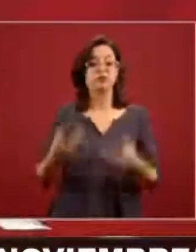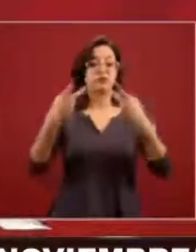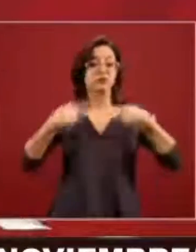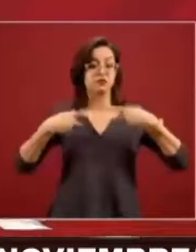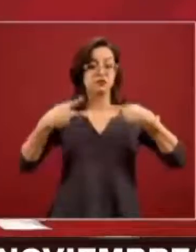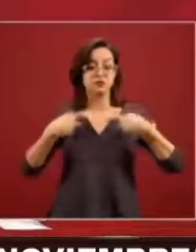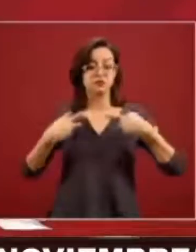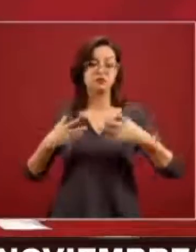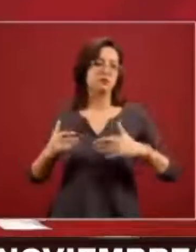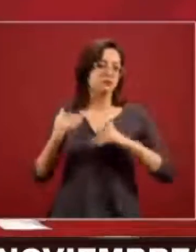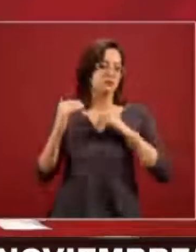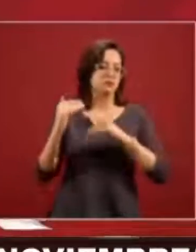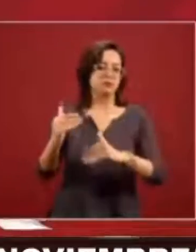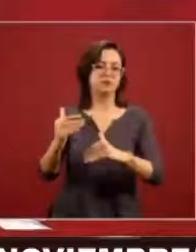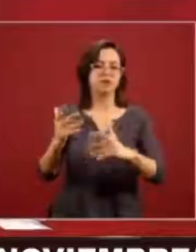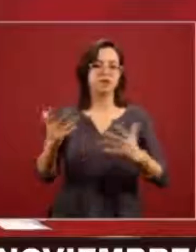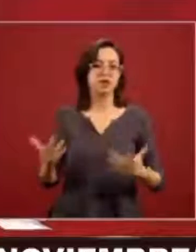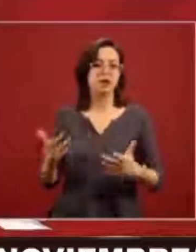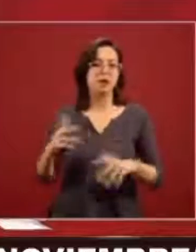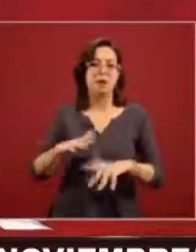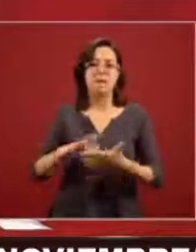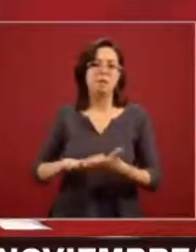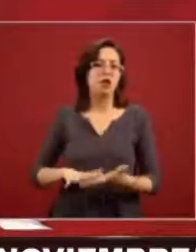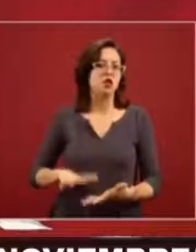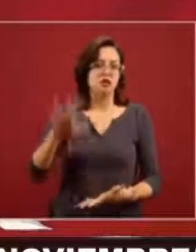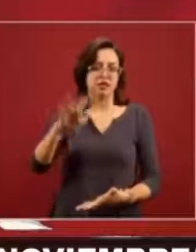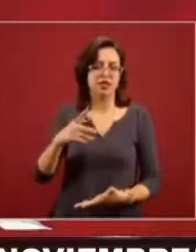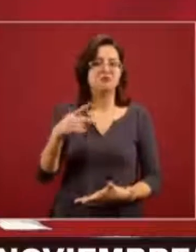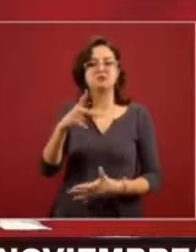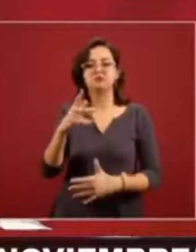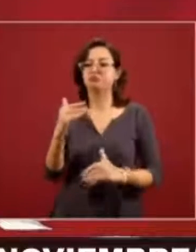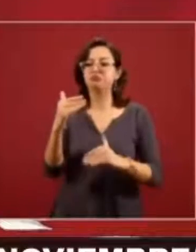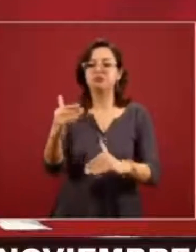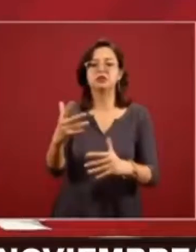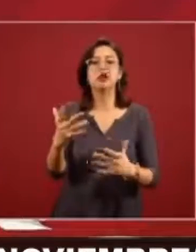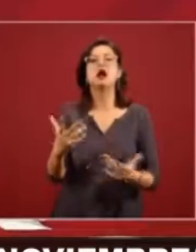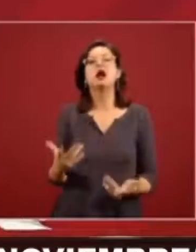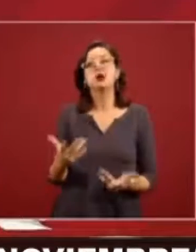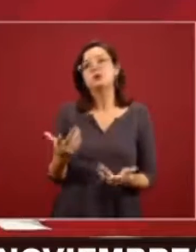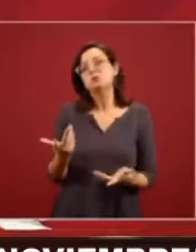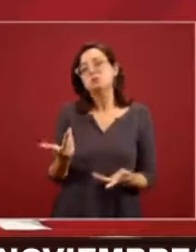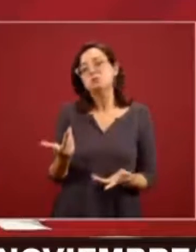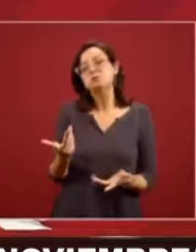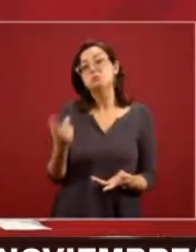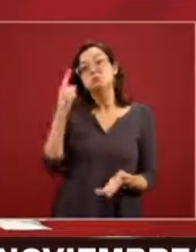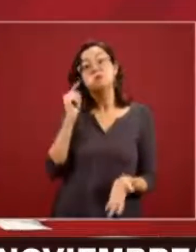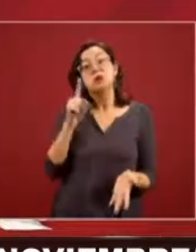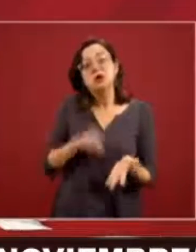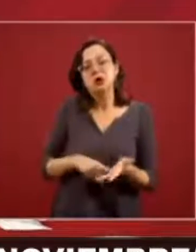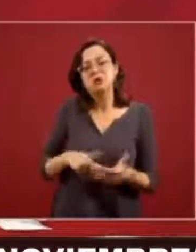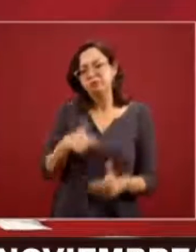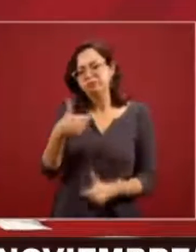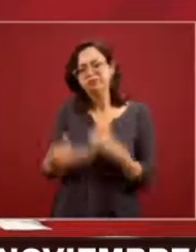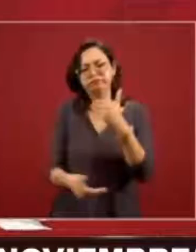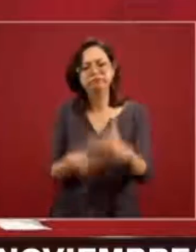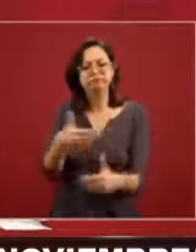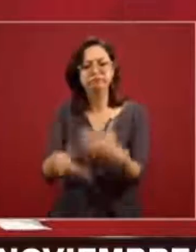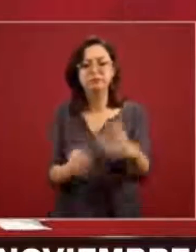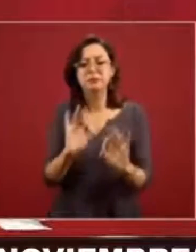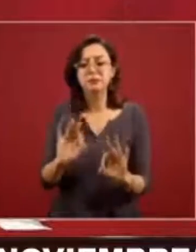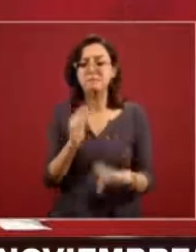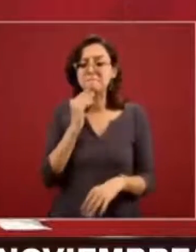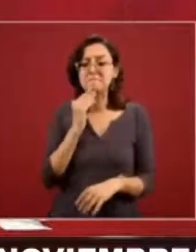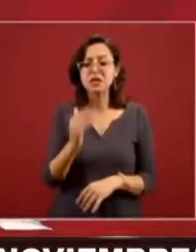Es decir, queremos llegar al mayor número de personas. Creo que eso va a ir bastante bien, porque